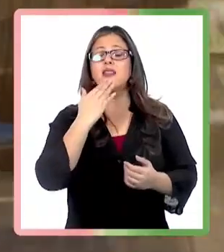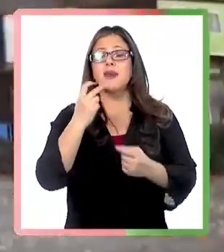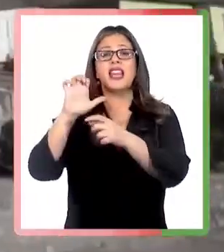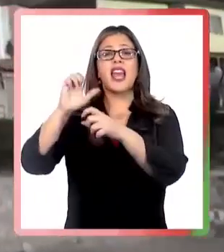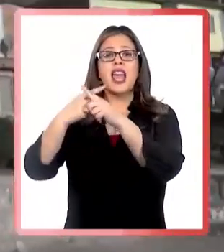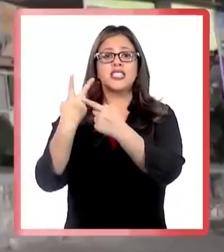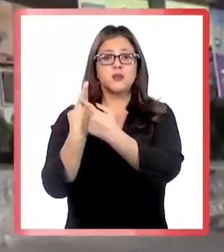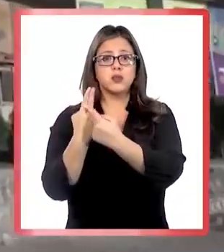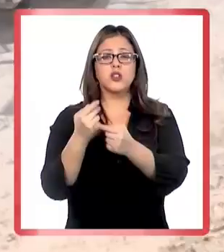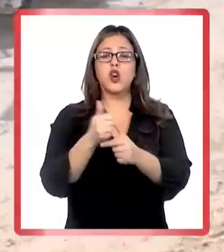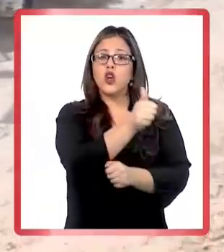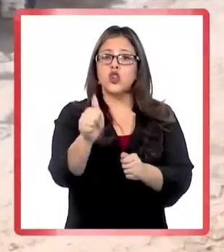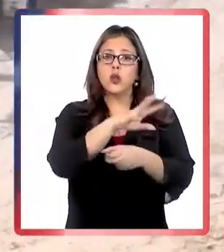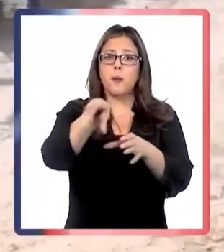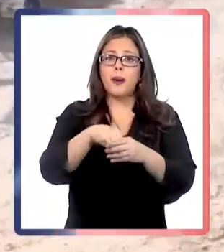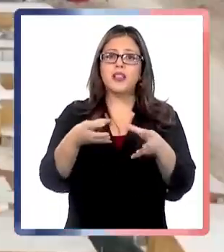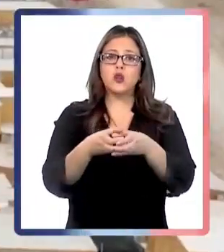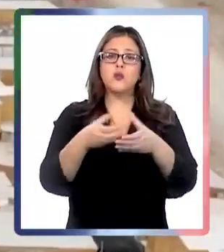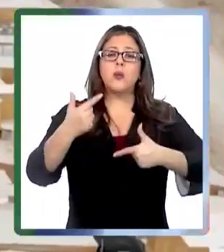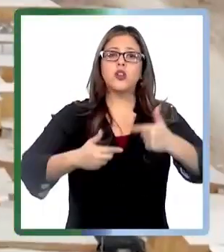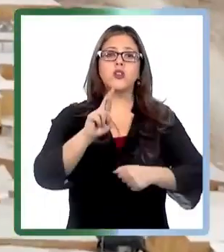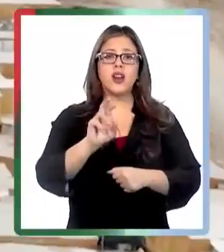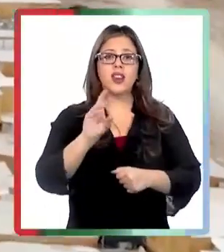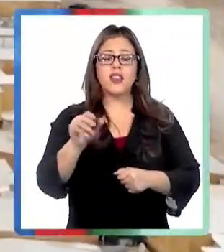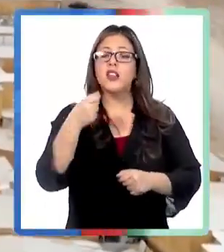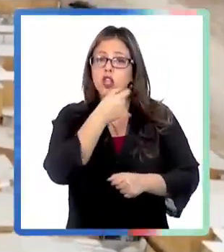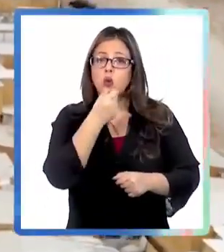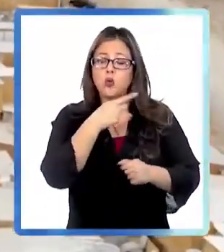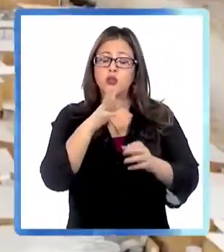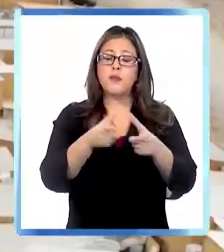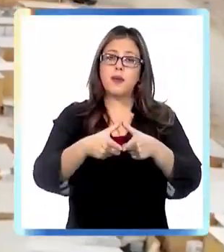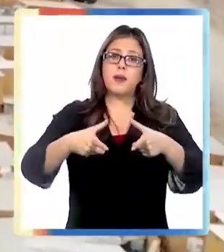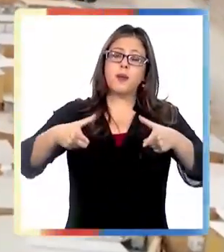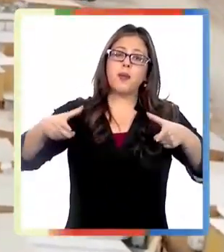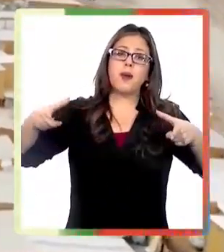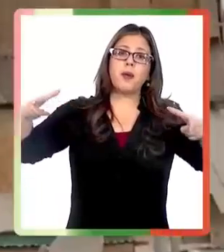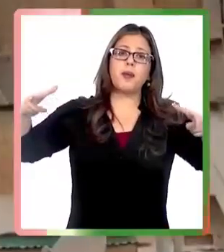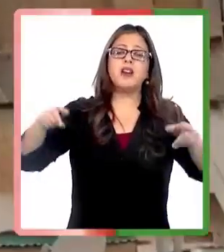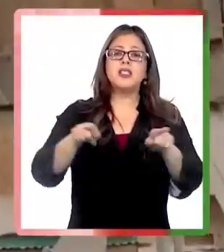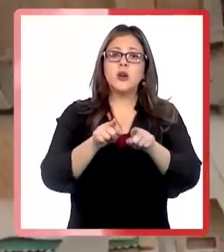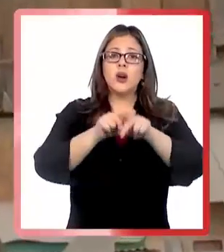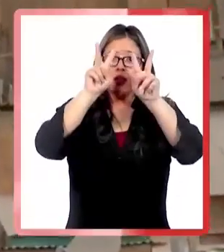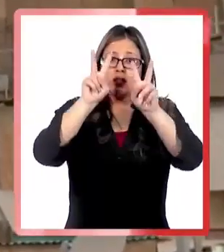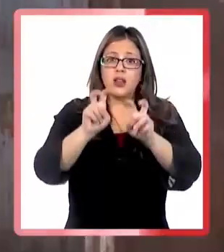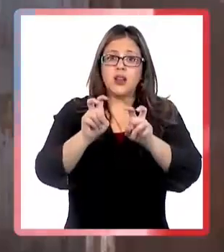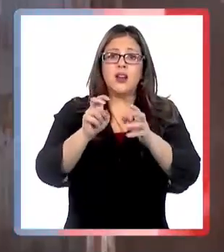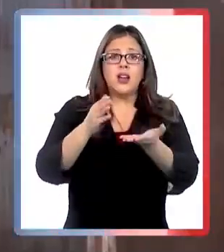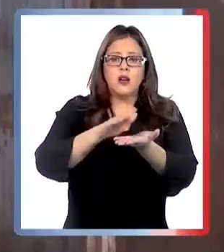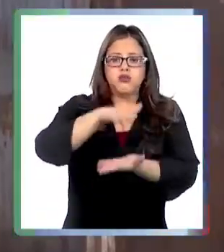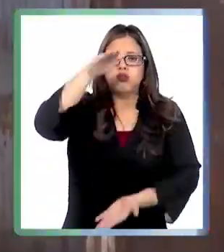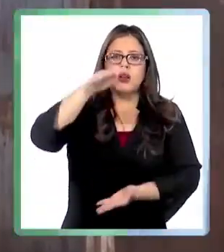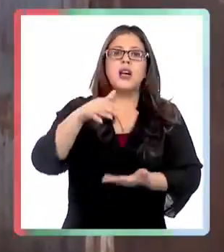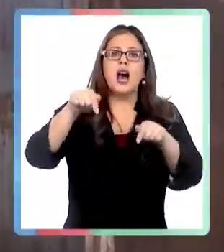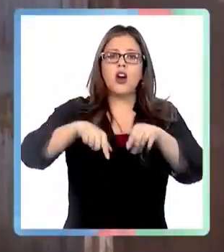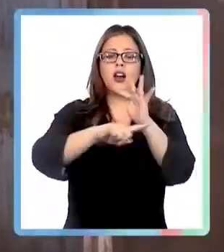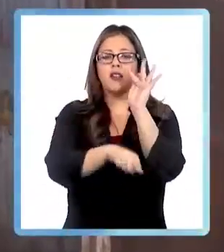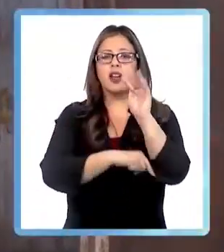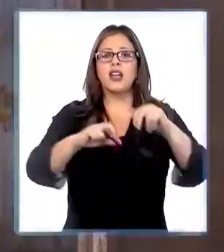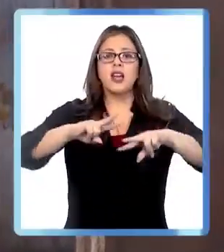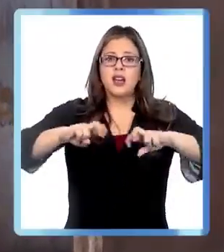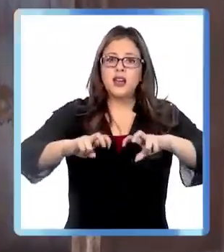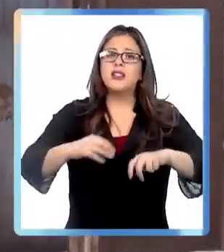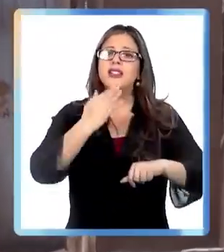Democrática. Y las denuncias comenzaron a crecer como una verdadera bola de nieve, porque ahora la Fiscalía investiga también los